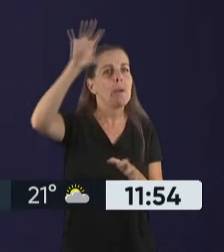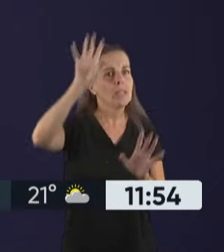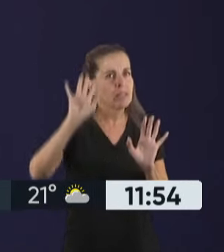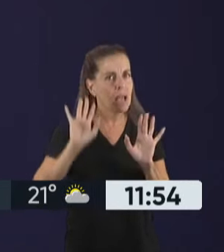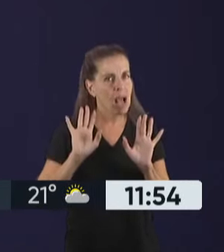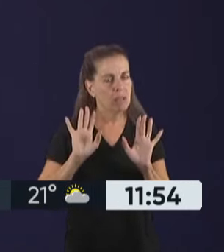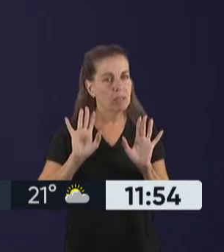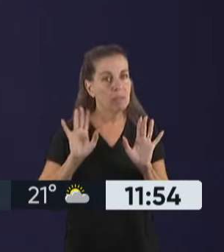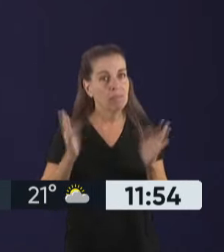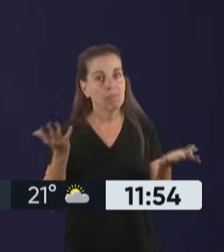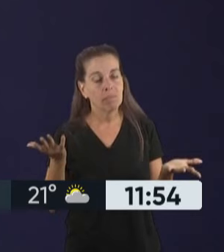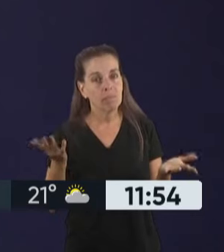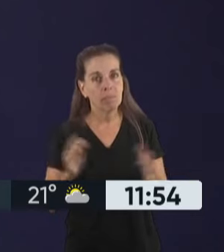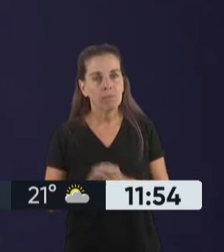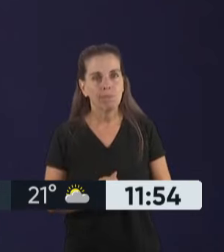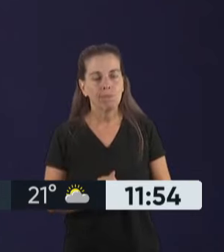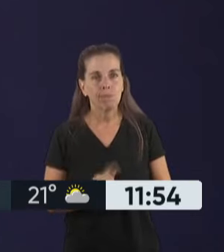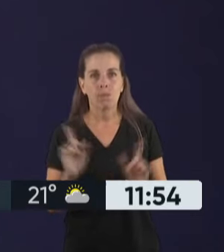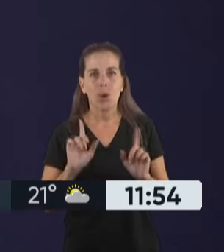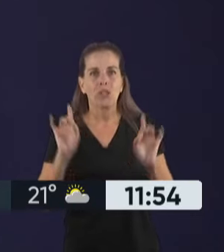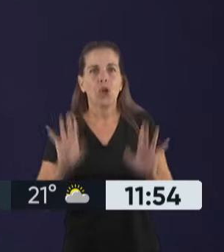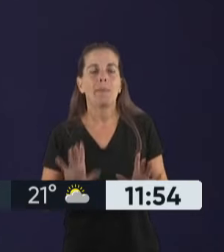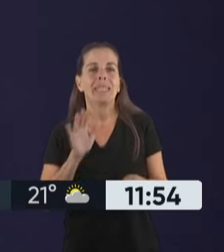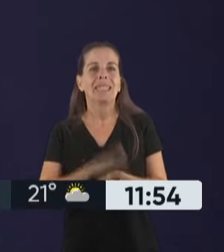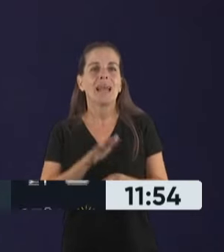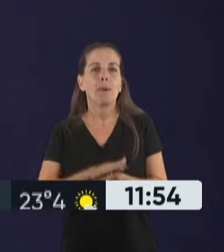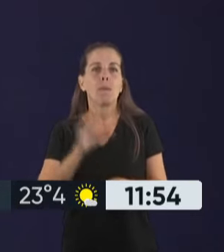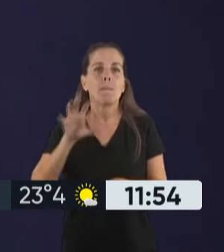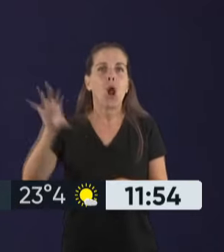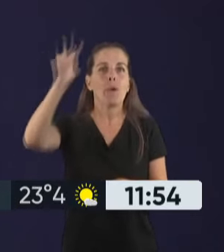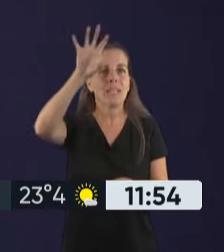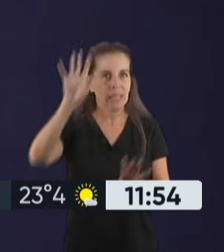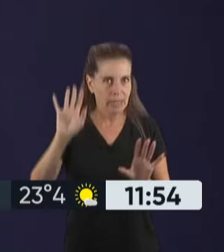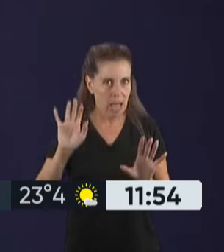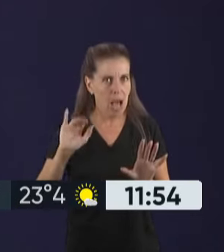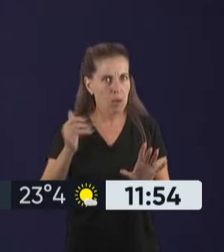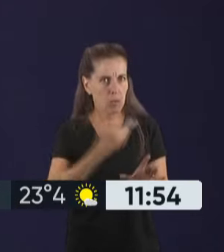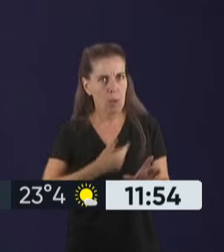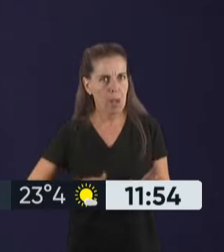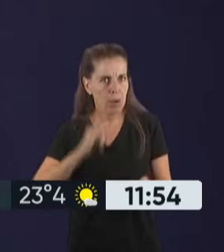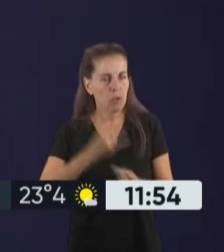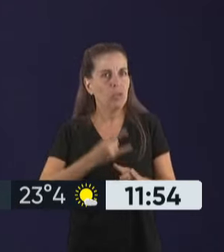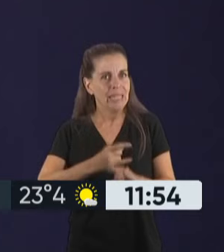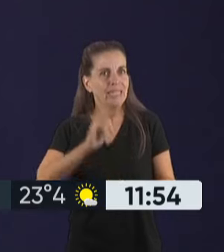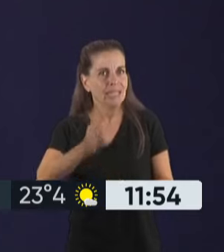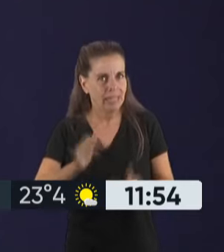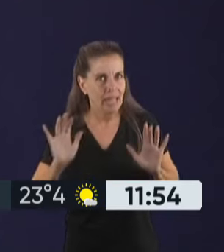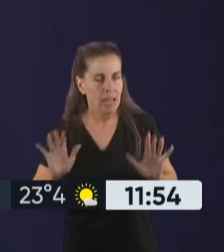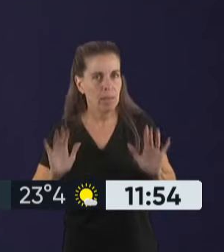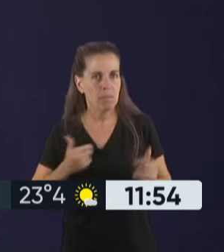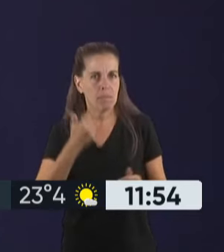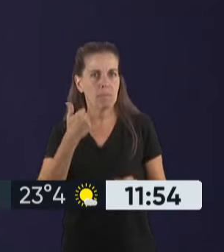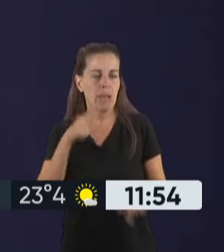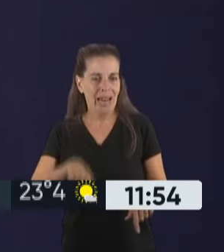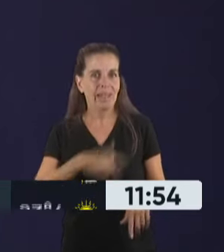Así que es no solo responsabilidad de las provincias sino que por supuesto que apelamos siempre en este rol En